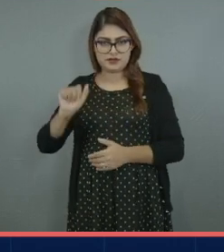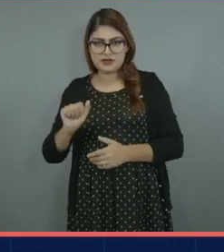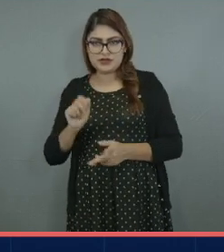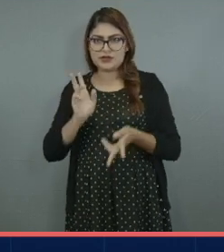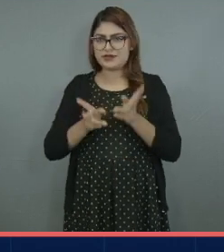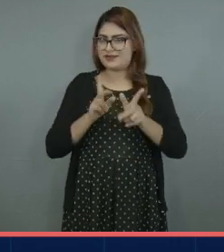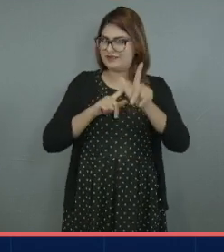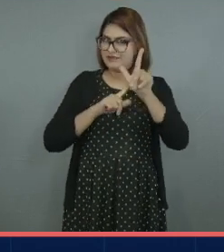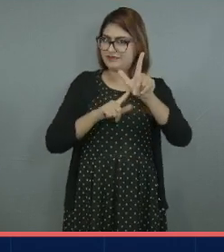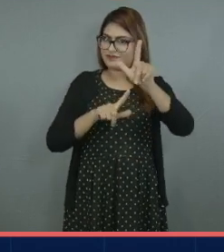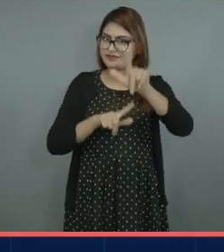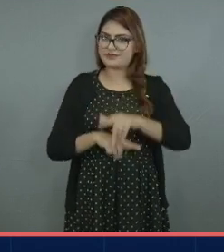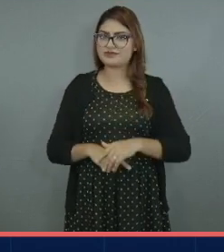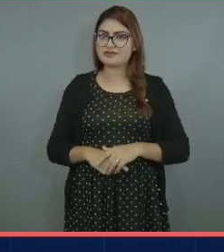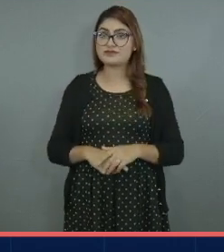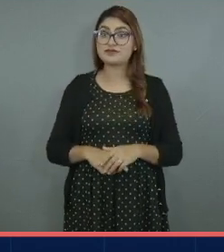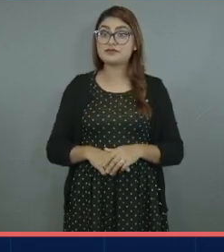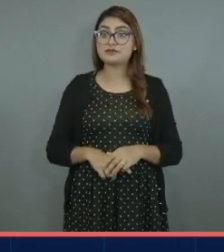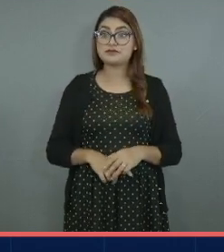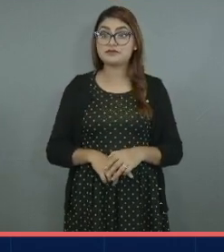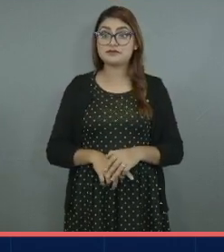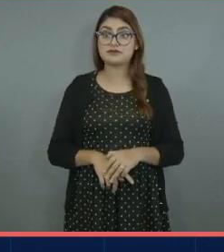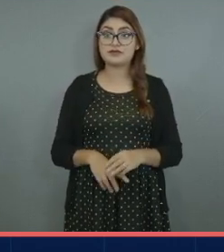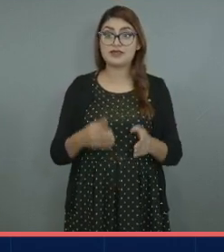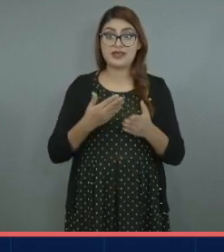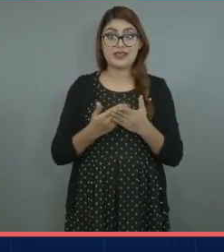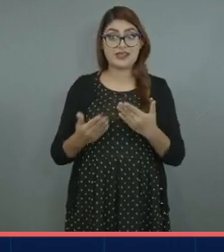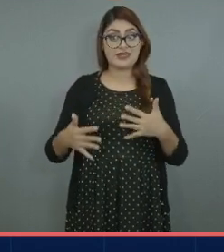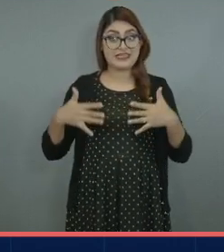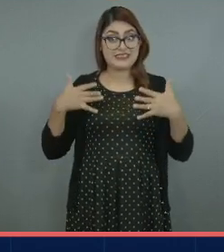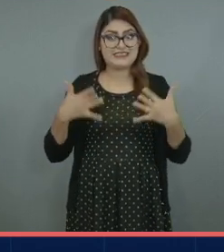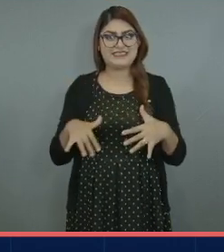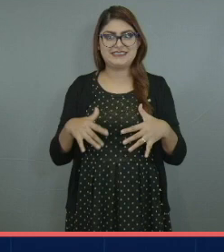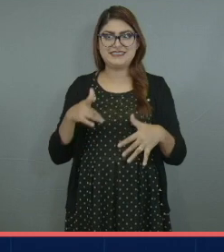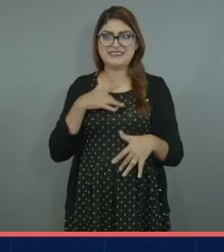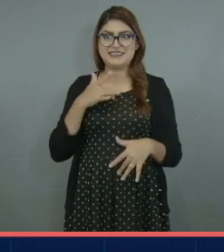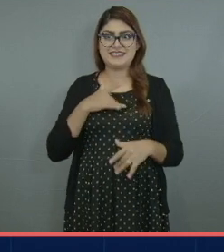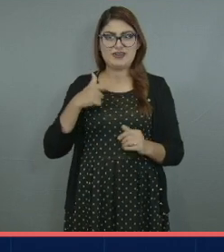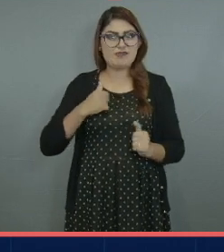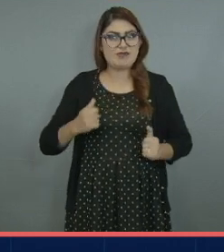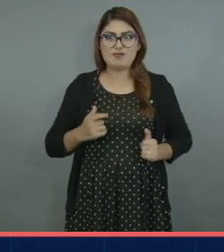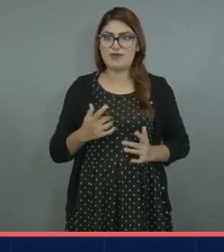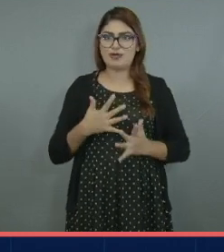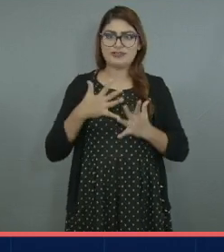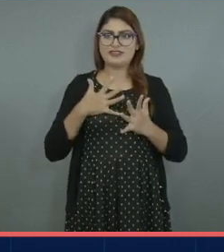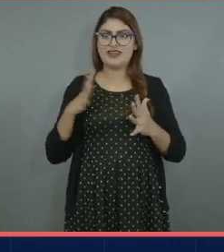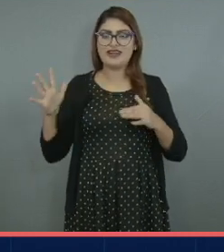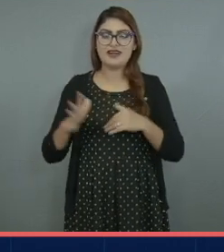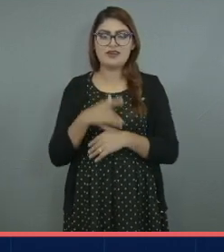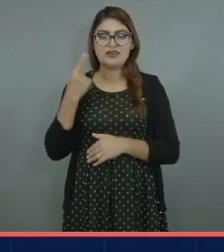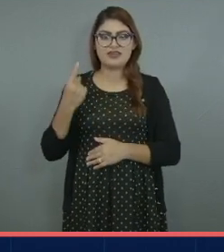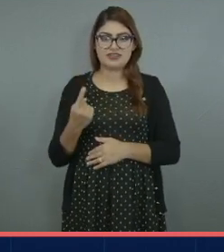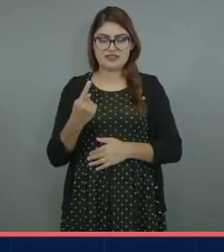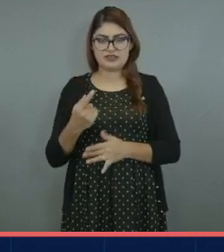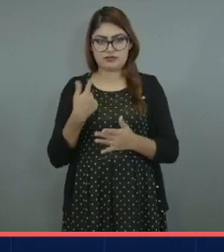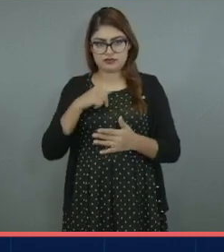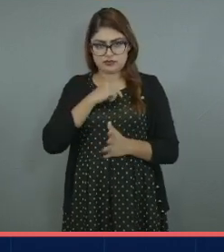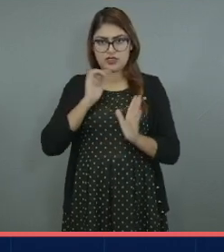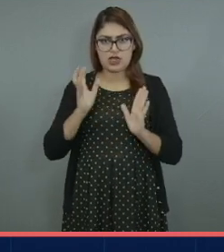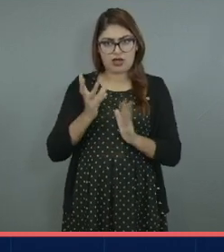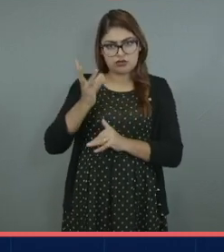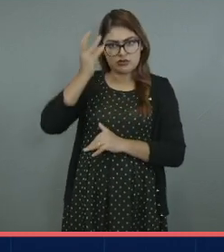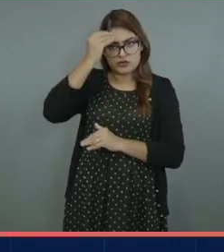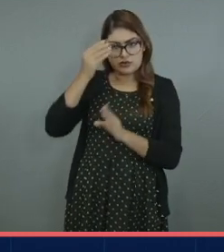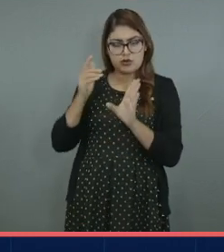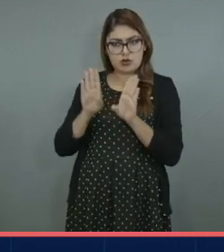sí vamos a entrar a esto que me emociona mucho porque vamos, ya estuvimos aprendiendo cómo ahorrar nuestro dinero.